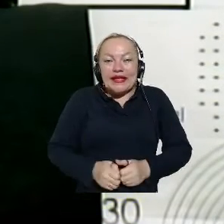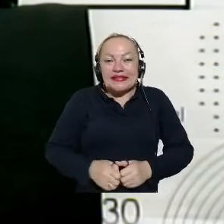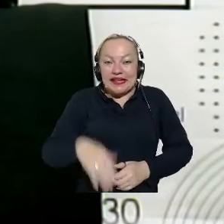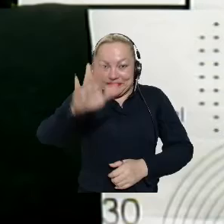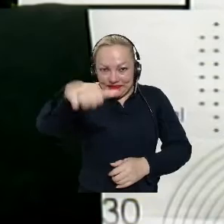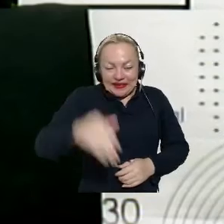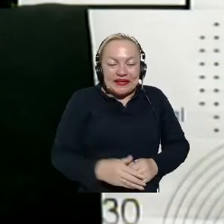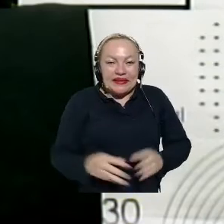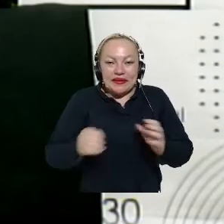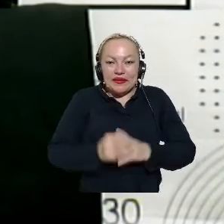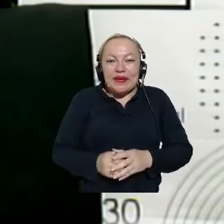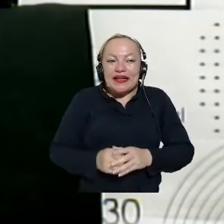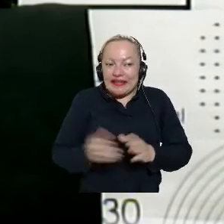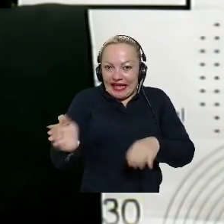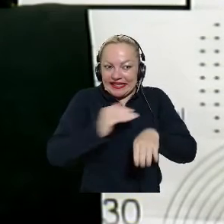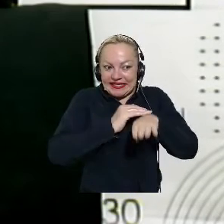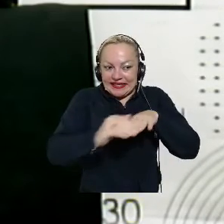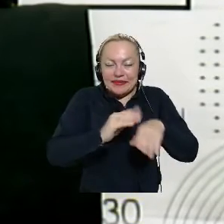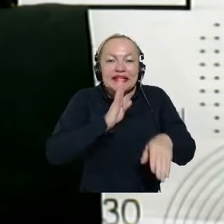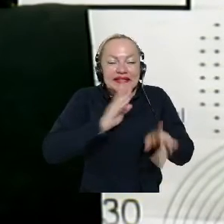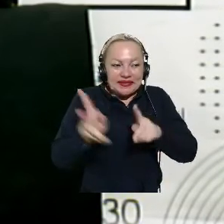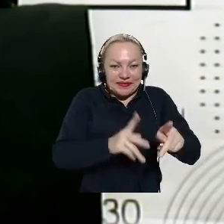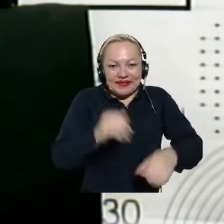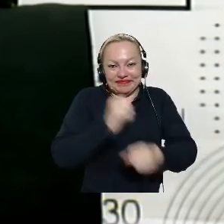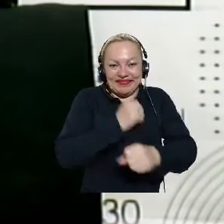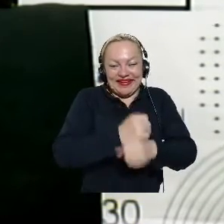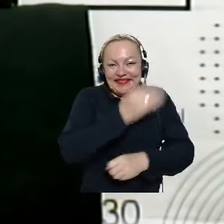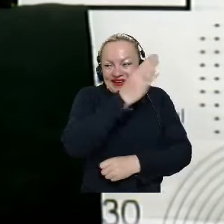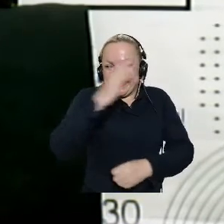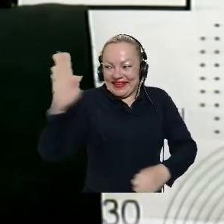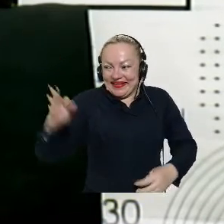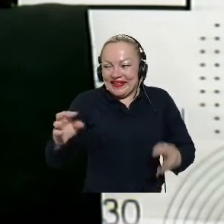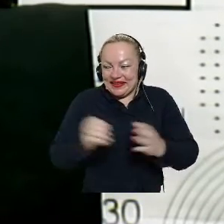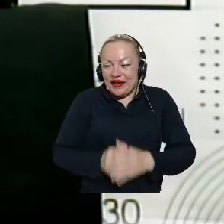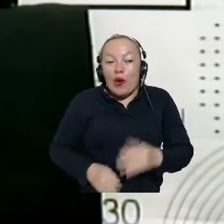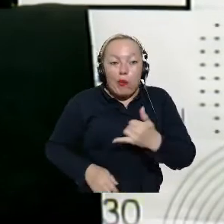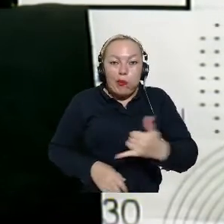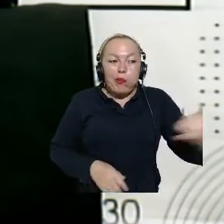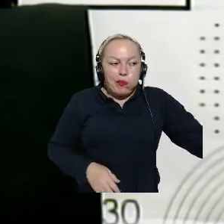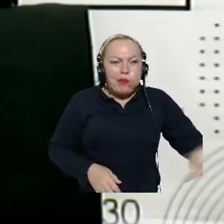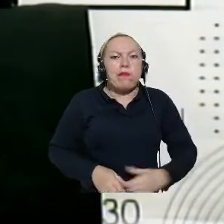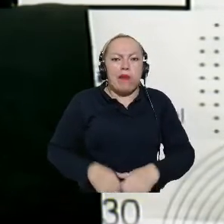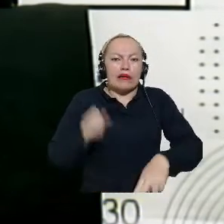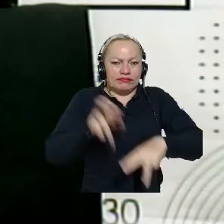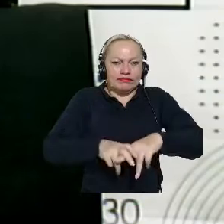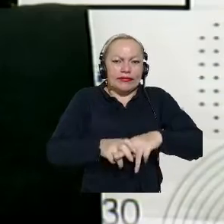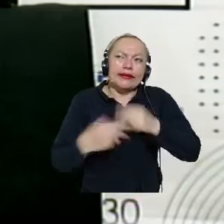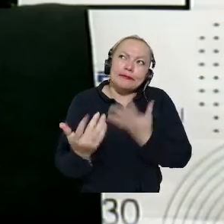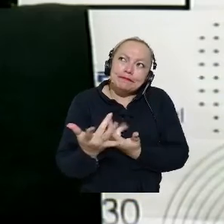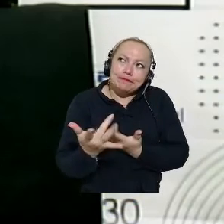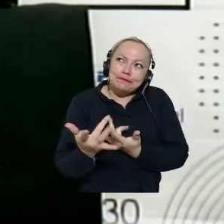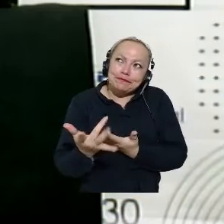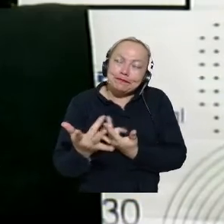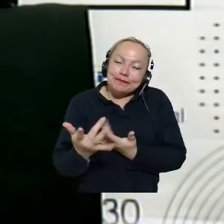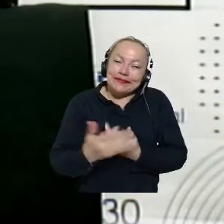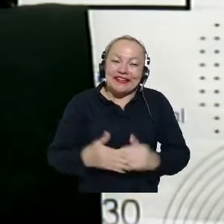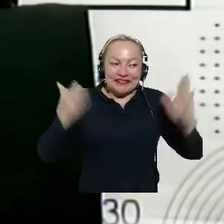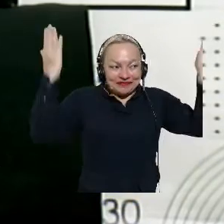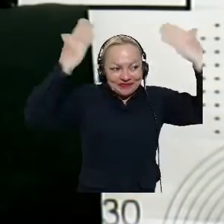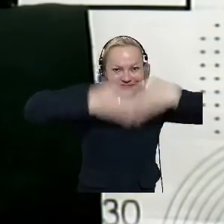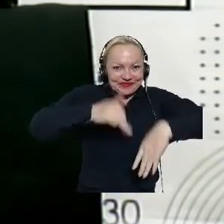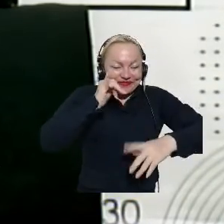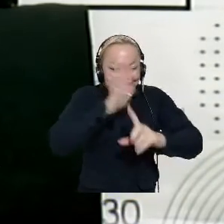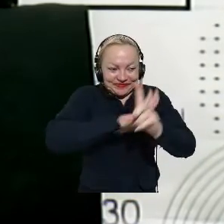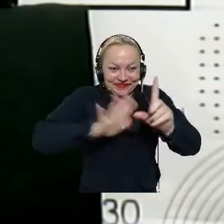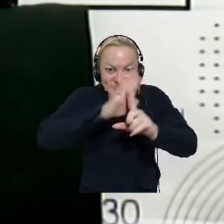invitada. Oye, la biblioteca. ¿Qué se haría la bibliotecaria? No, mentiras, está aquí hace mucho rato aquí tras cámara. Y bueno, mientras